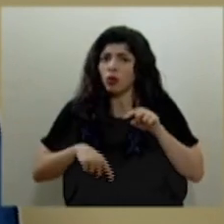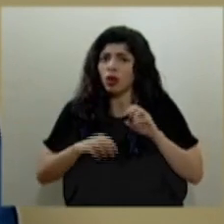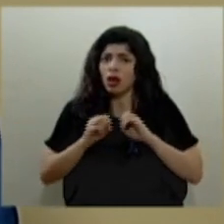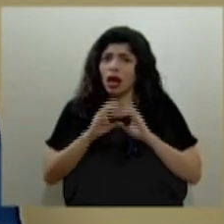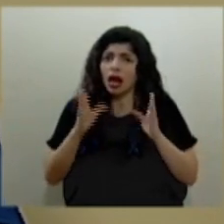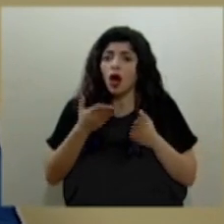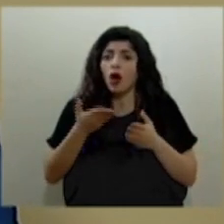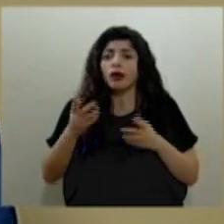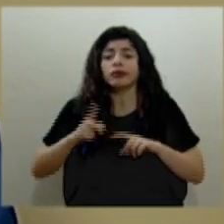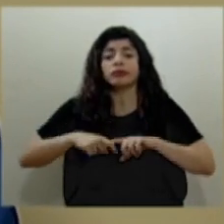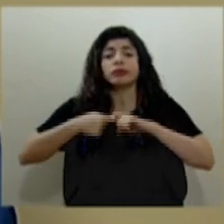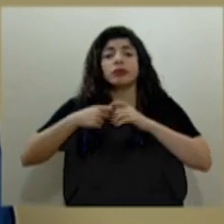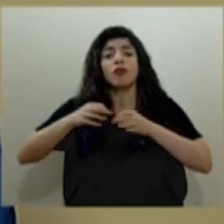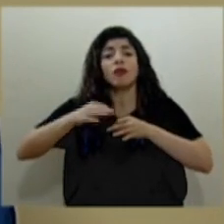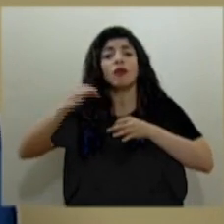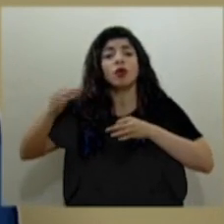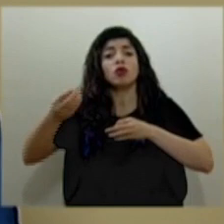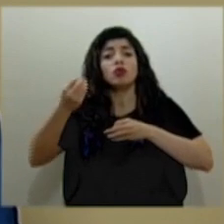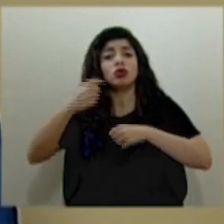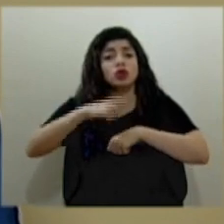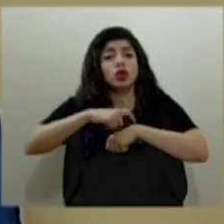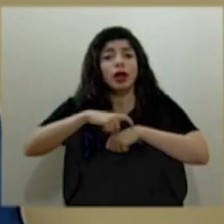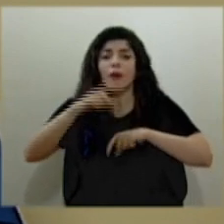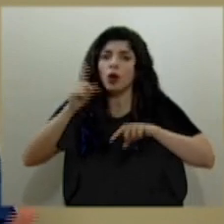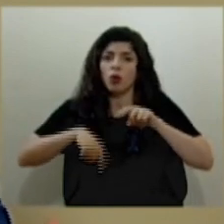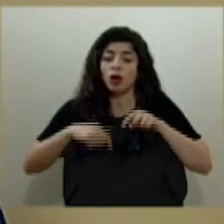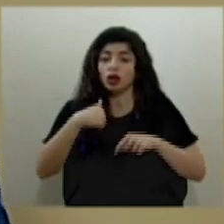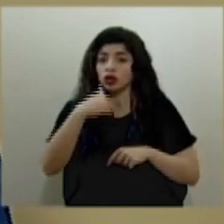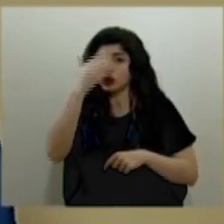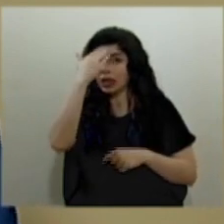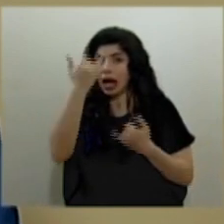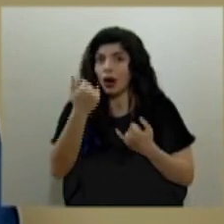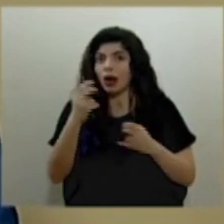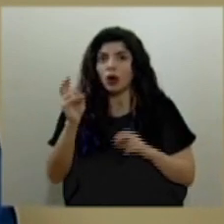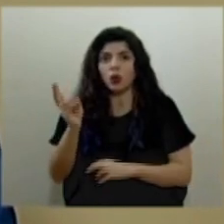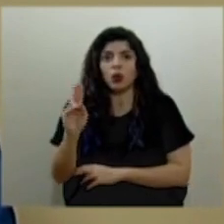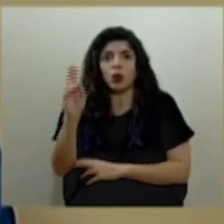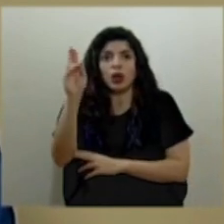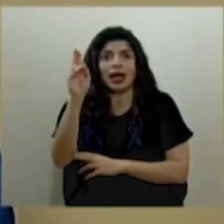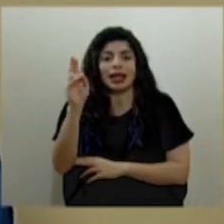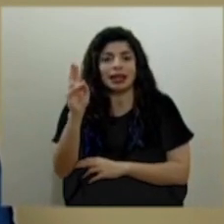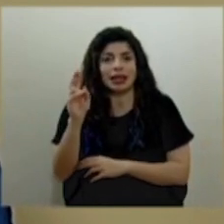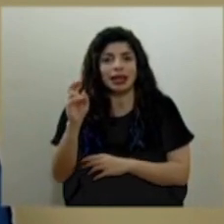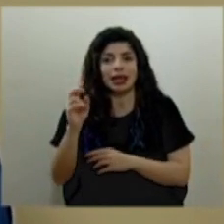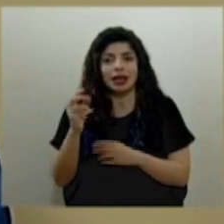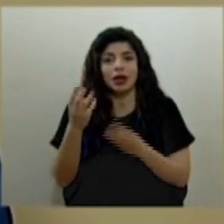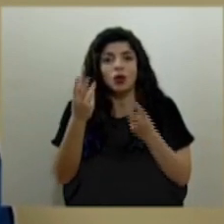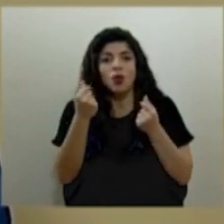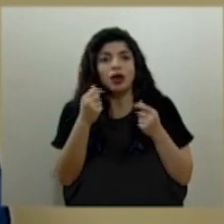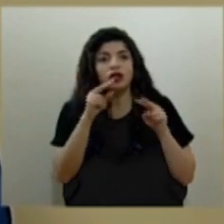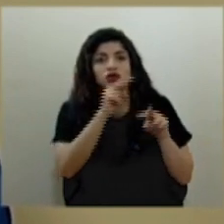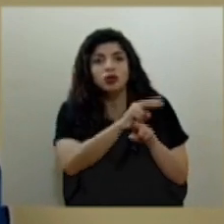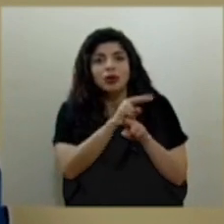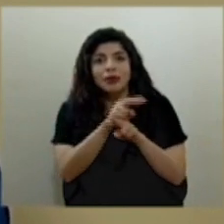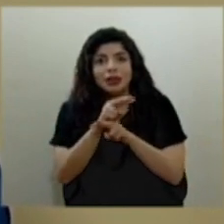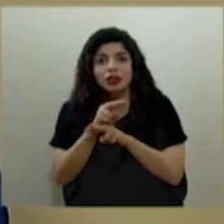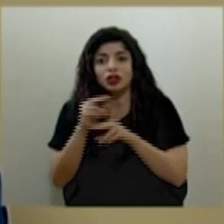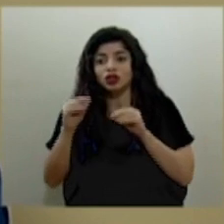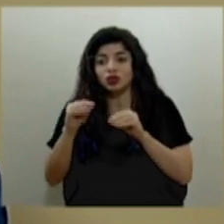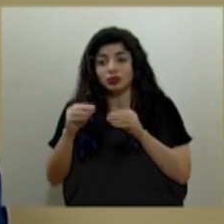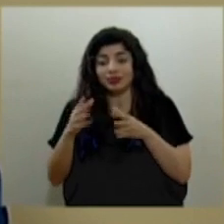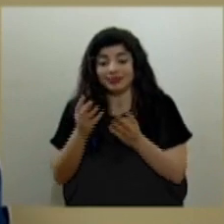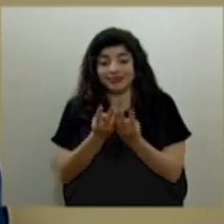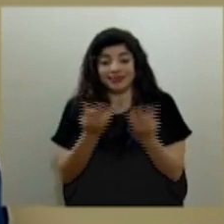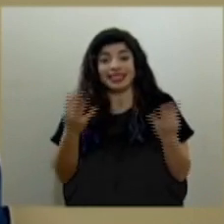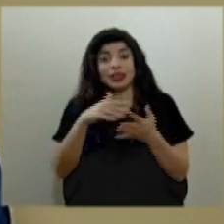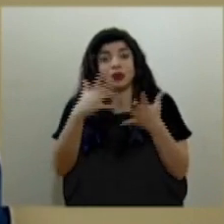que las cosas no pueden detenerse tanto tiempo. Yo sé que ahorita hay un asunto de apremio en la parte incluso de capacidad de supervisión de esa formación de los